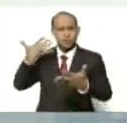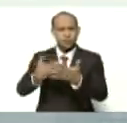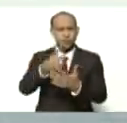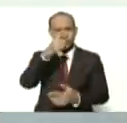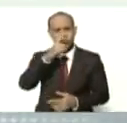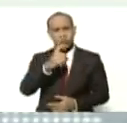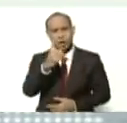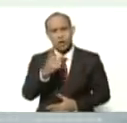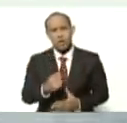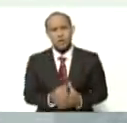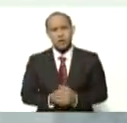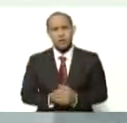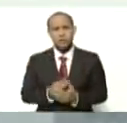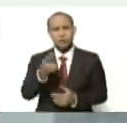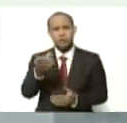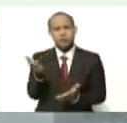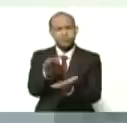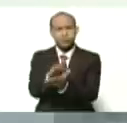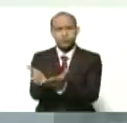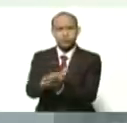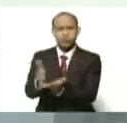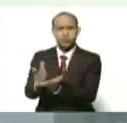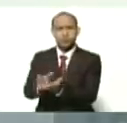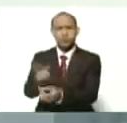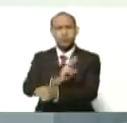es que es más mortal